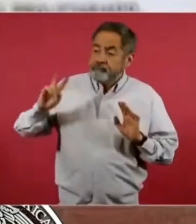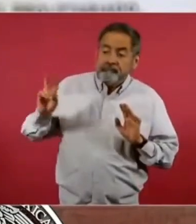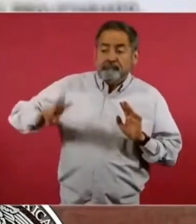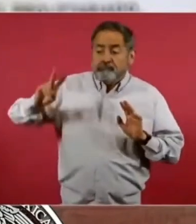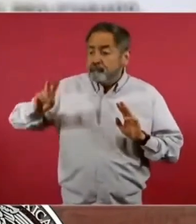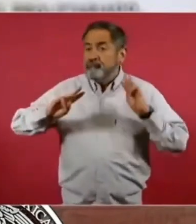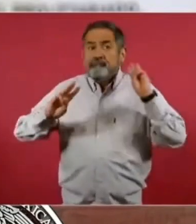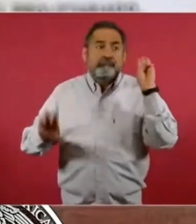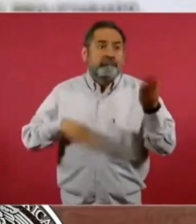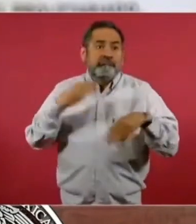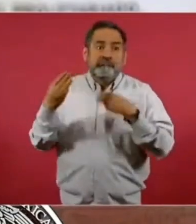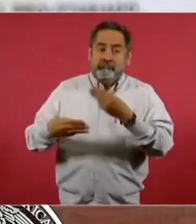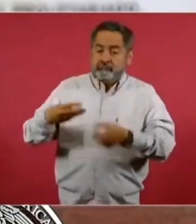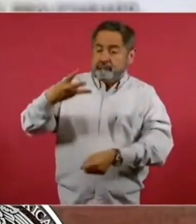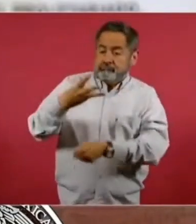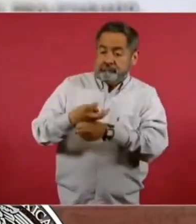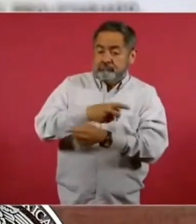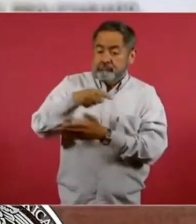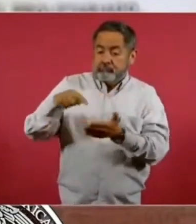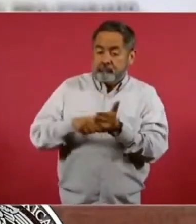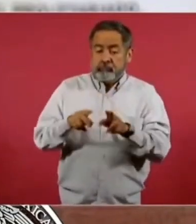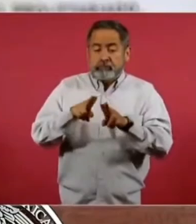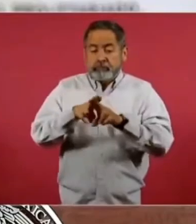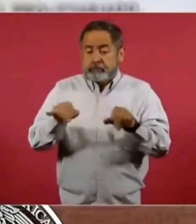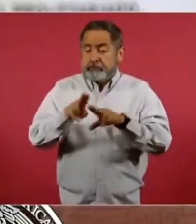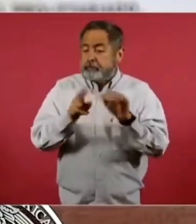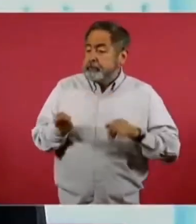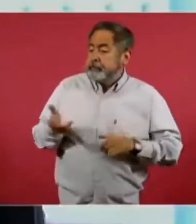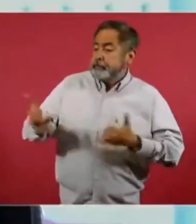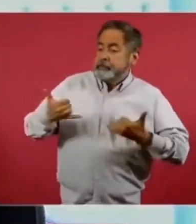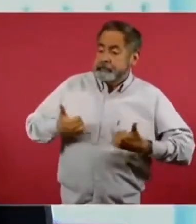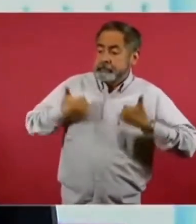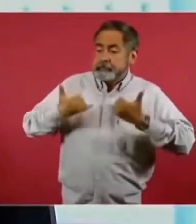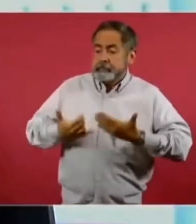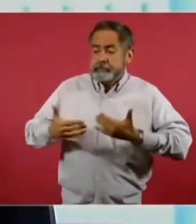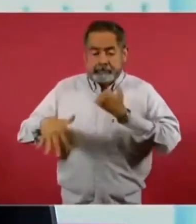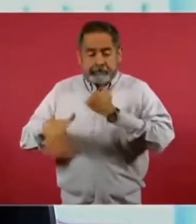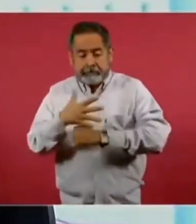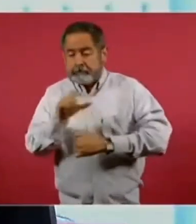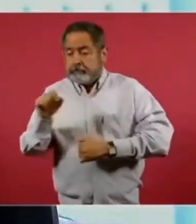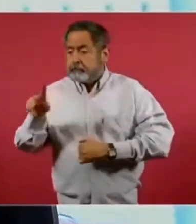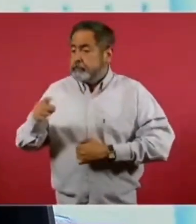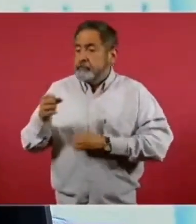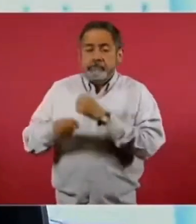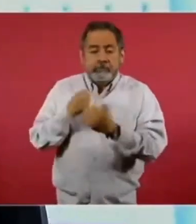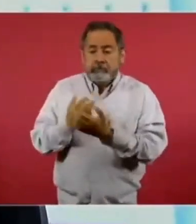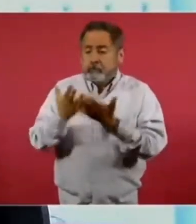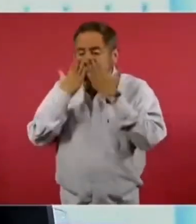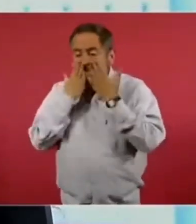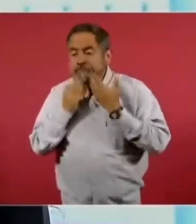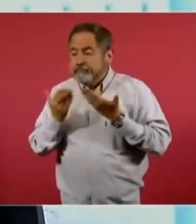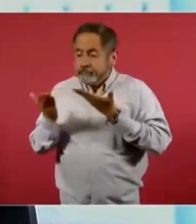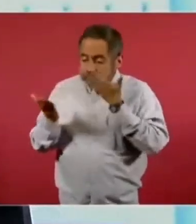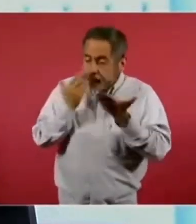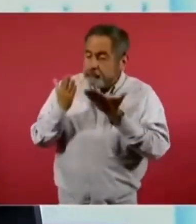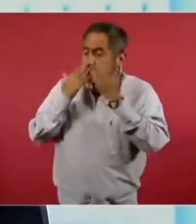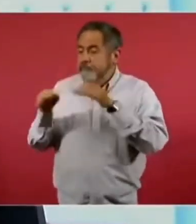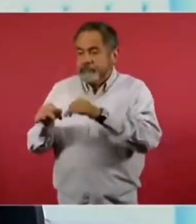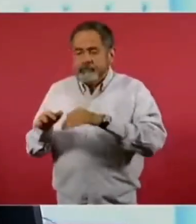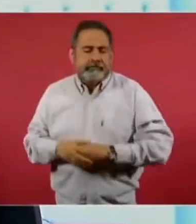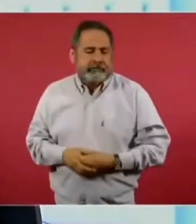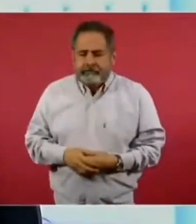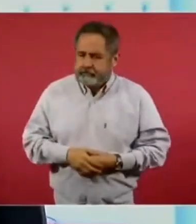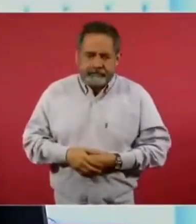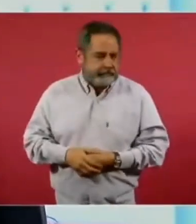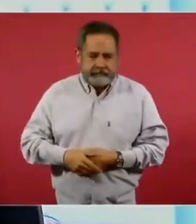tercer lugar en ninis de jóvenes entre 15 y 29 años que no estudian y trabajan. Pero esto es una